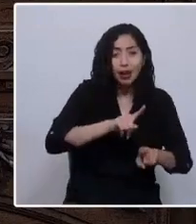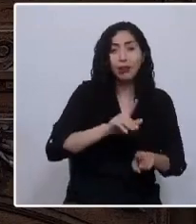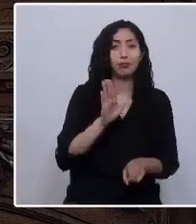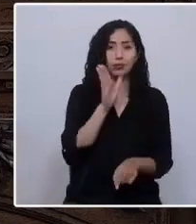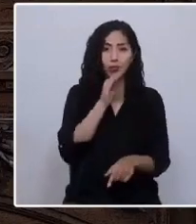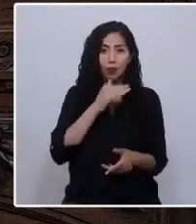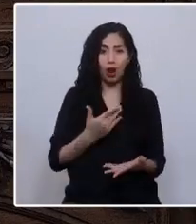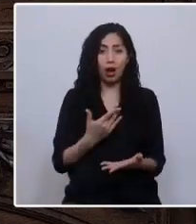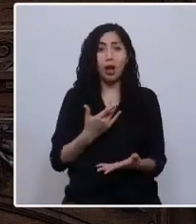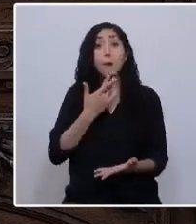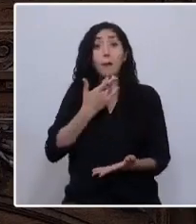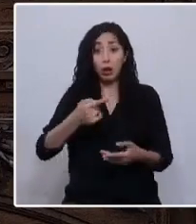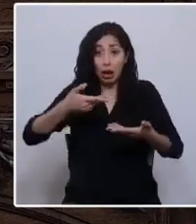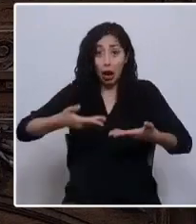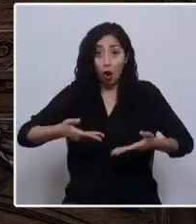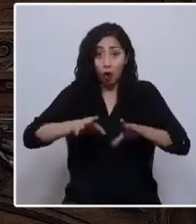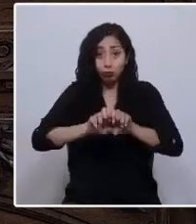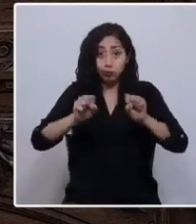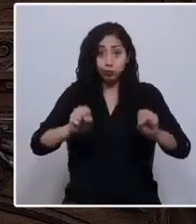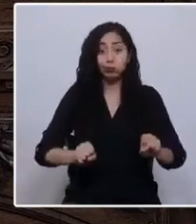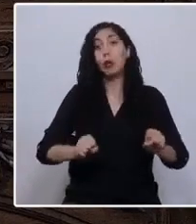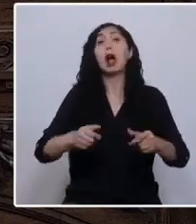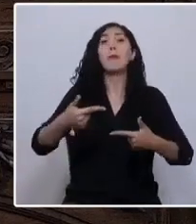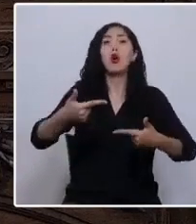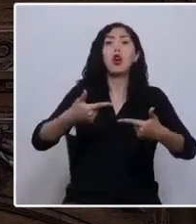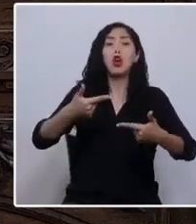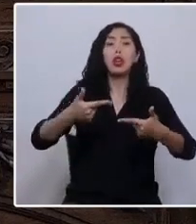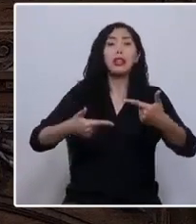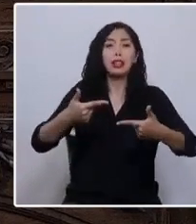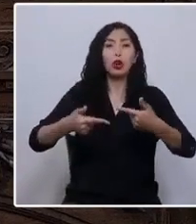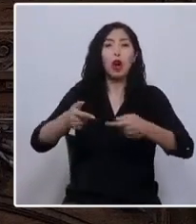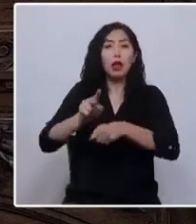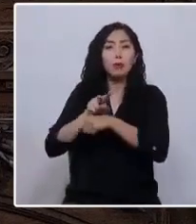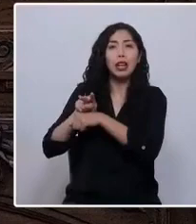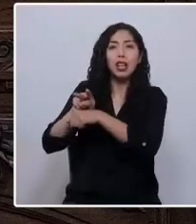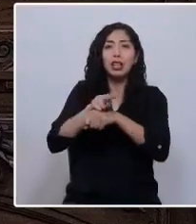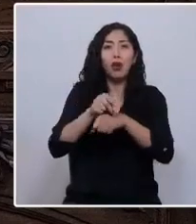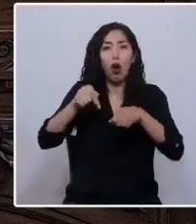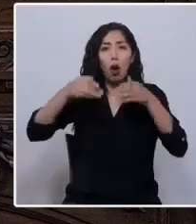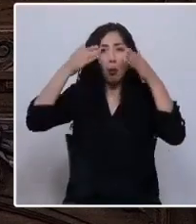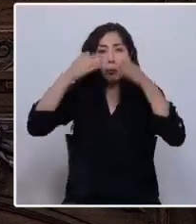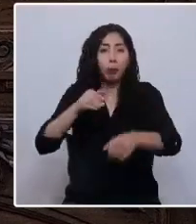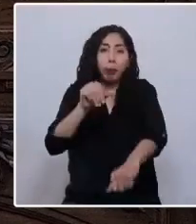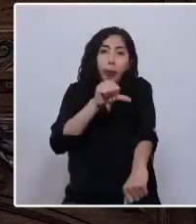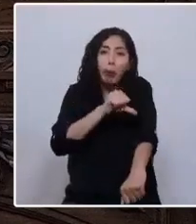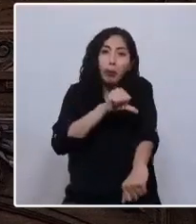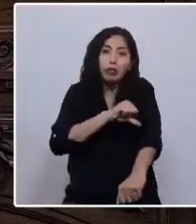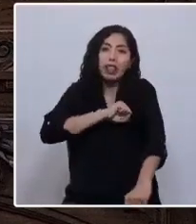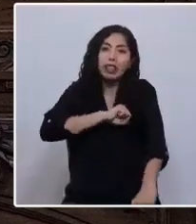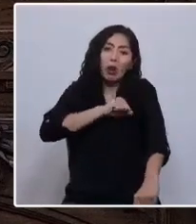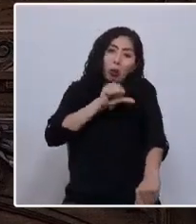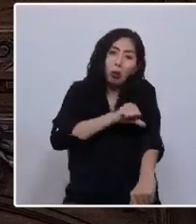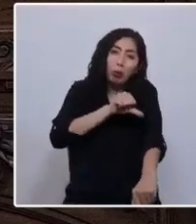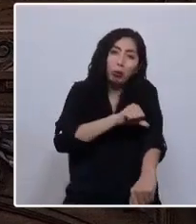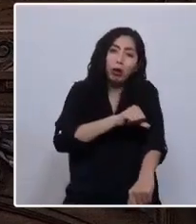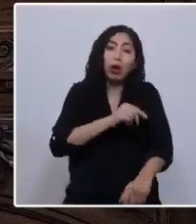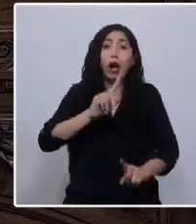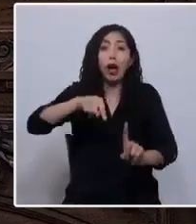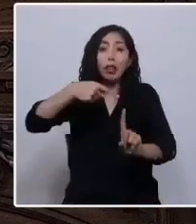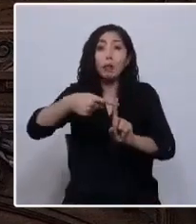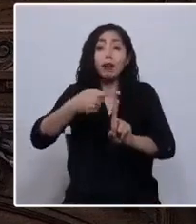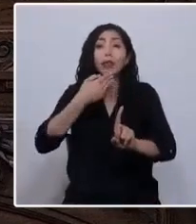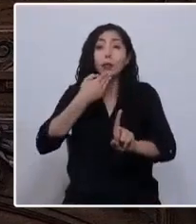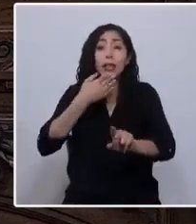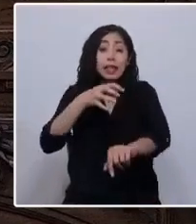diseño político administrativo nos tiene sometidos primero al centralismo de santiago y después al centralismo de las regiones